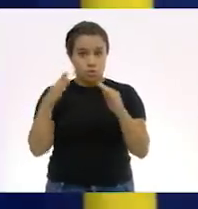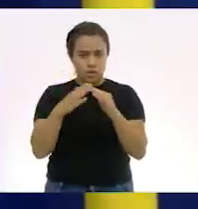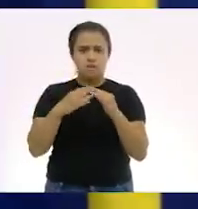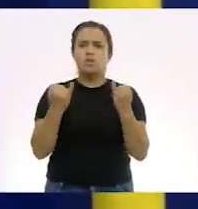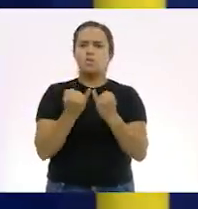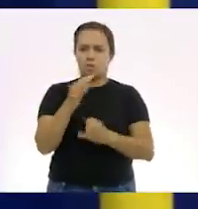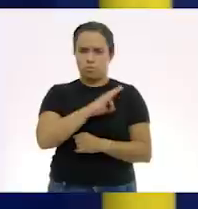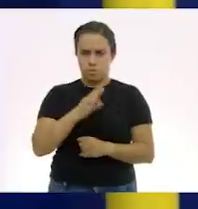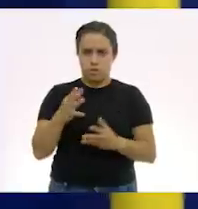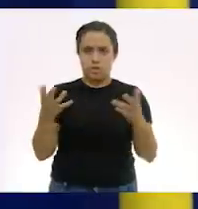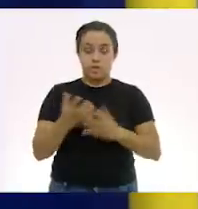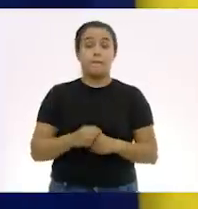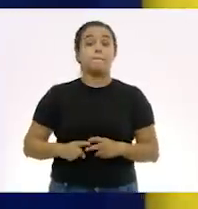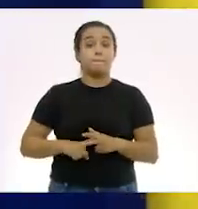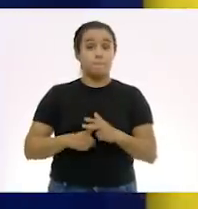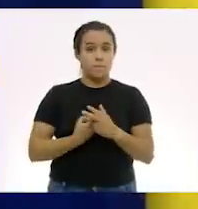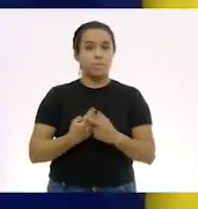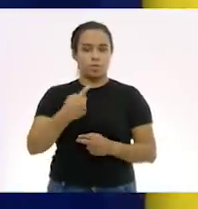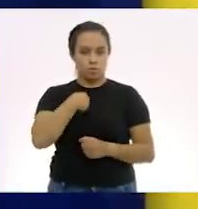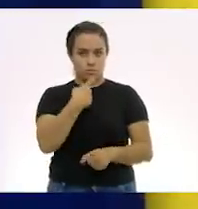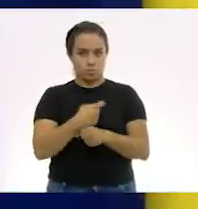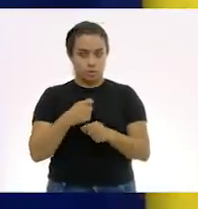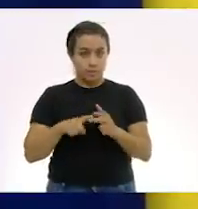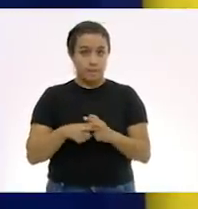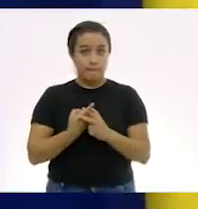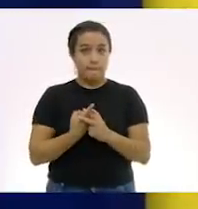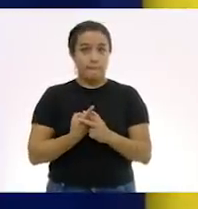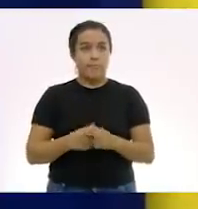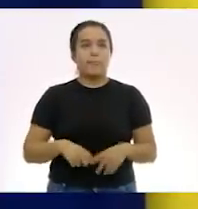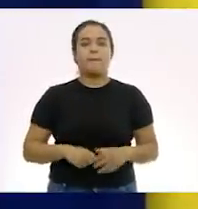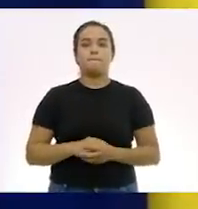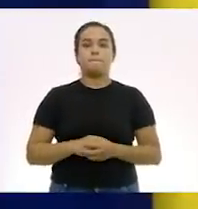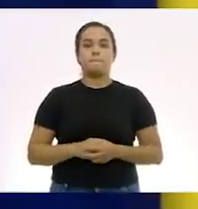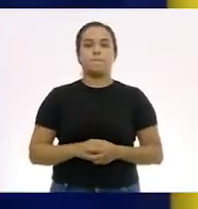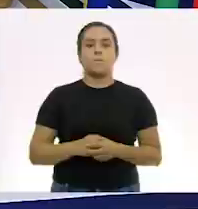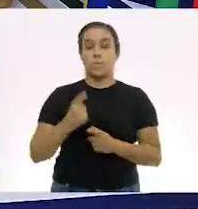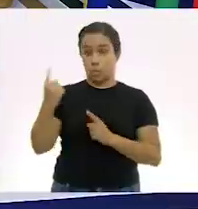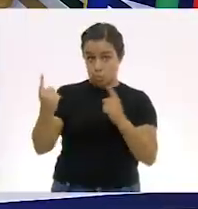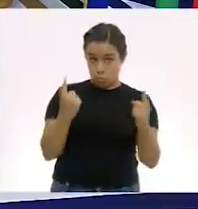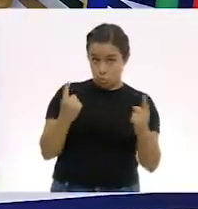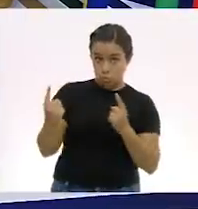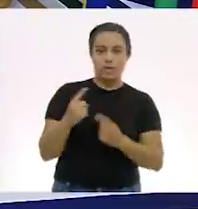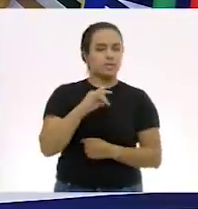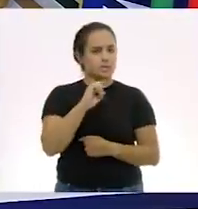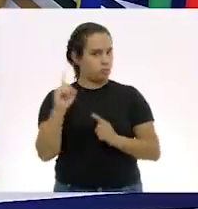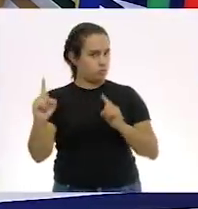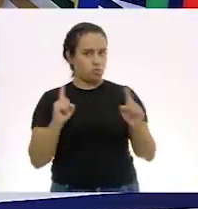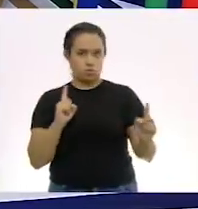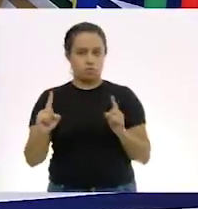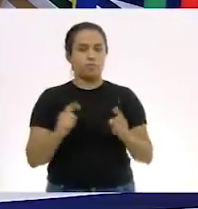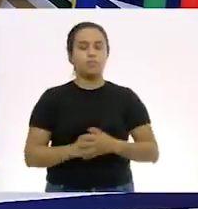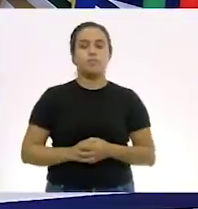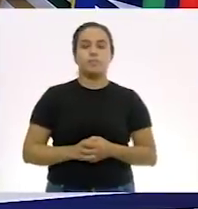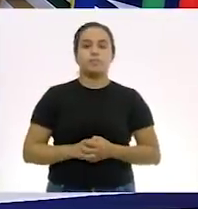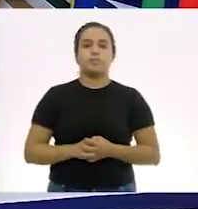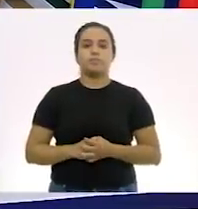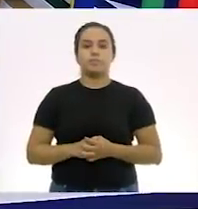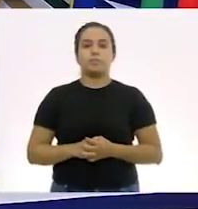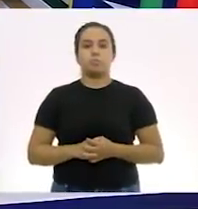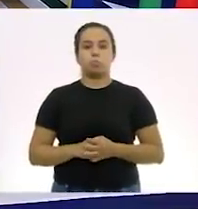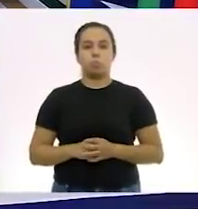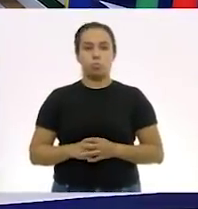movimiento de este animal. Si no adivinas, tú lo vas a realizar. ¿Ok?